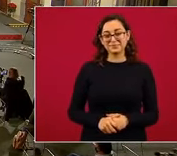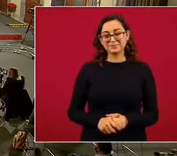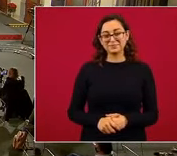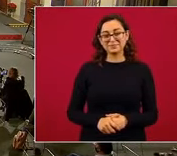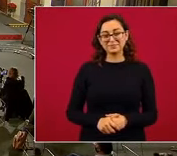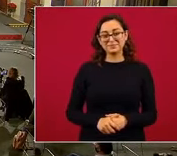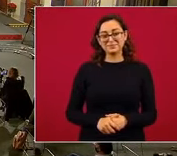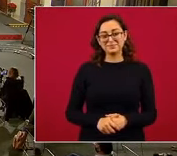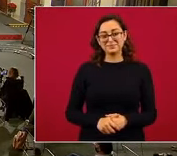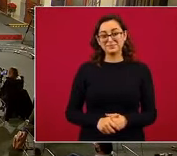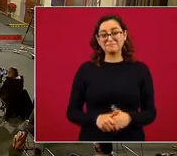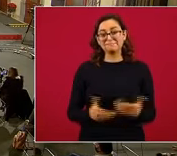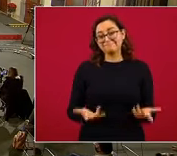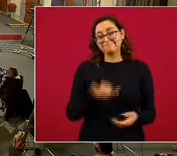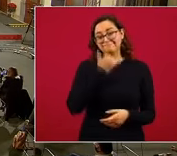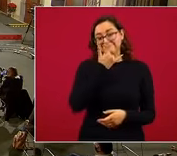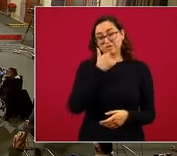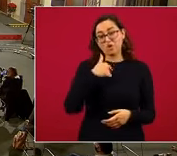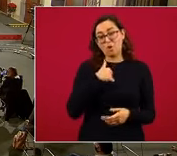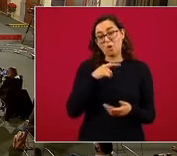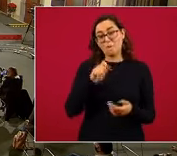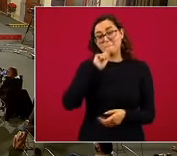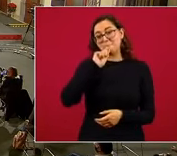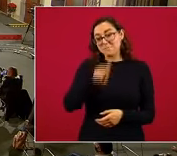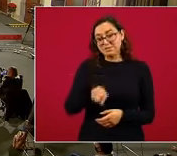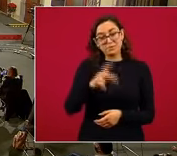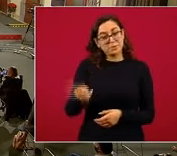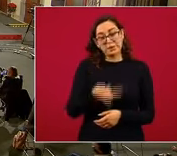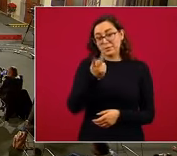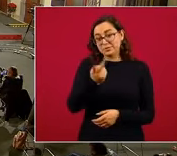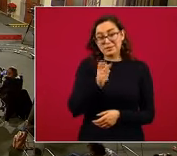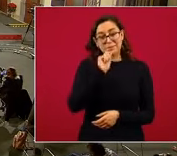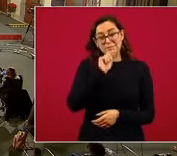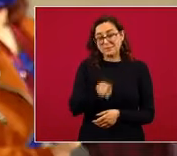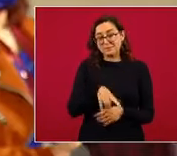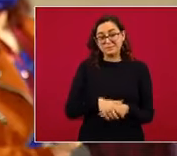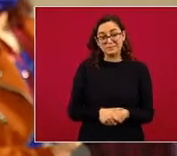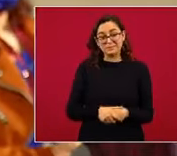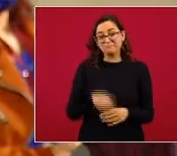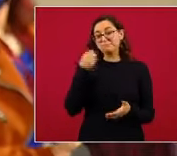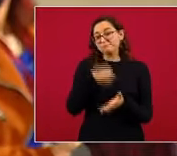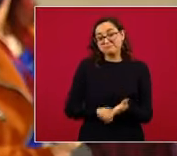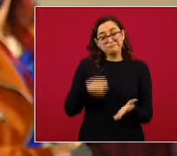Pues me voy a permitir insistir, doctor, porque el día de hoy... No, sí.